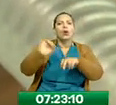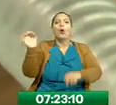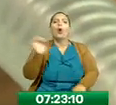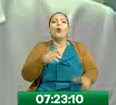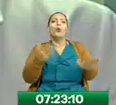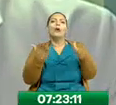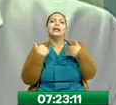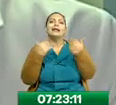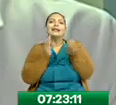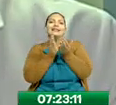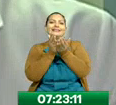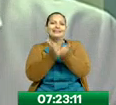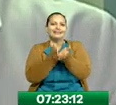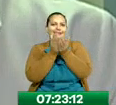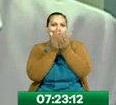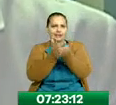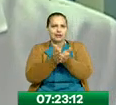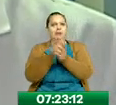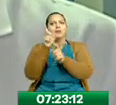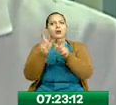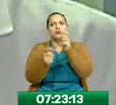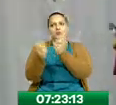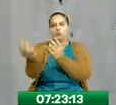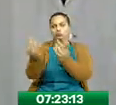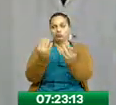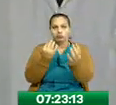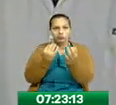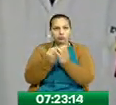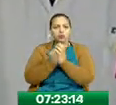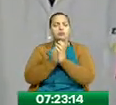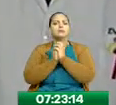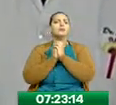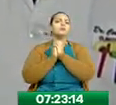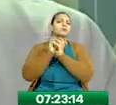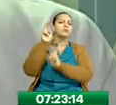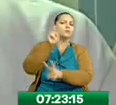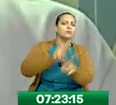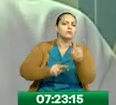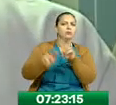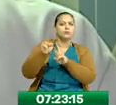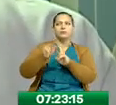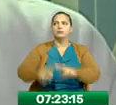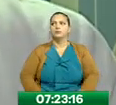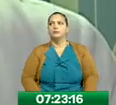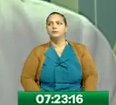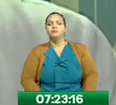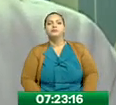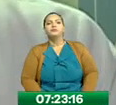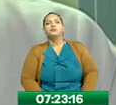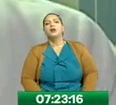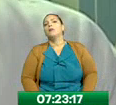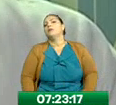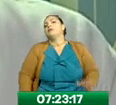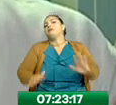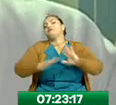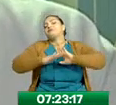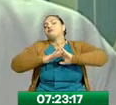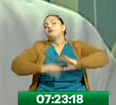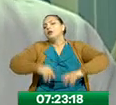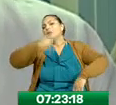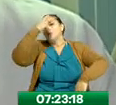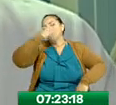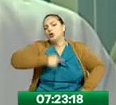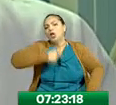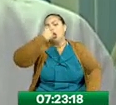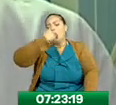atentos. Lo que se realiza son estudios de la secreción respiratoria del virus. Si el paciente no tiene un cerco epidemiológico de que haya